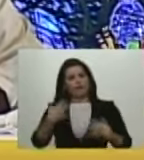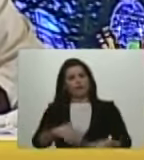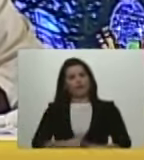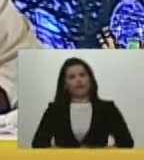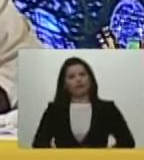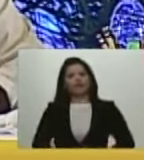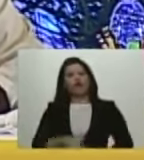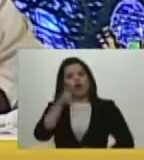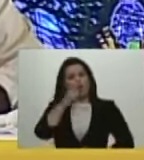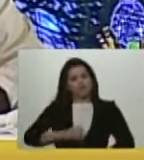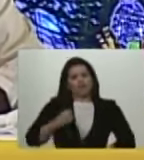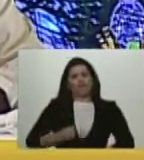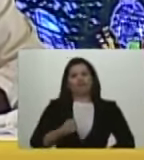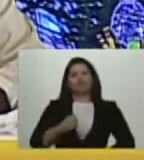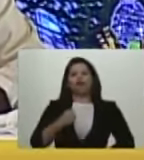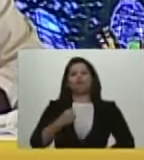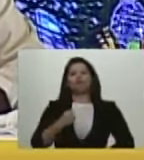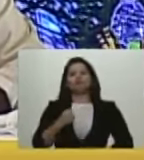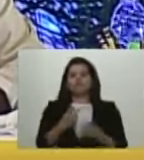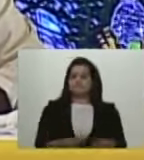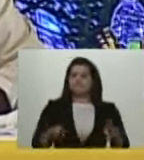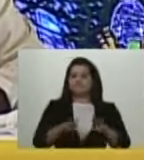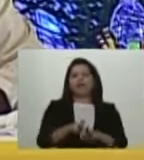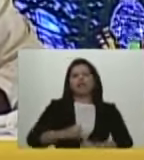de coraje, de valentía,